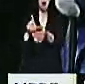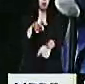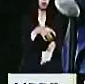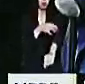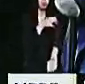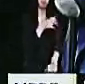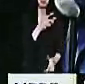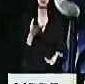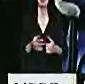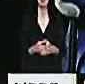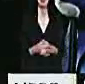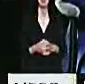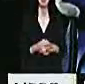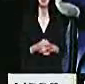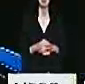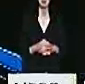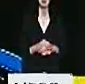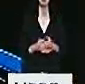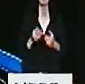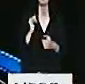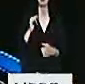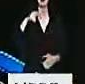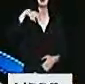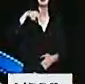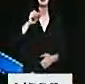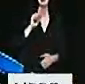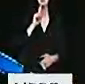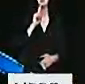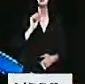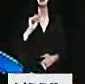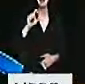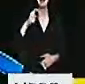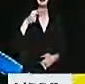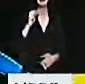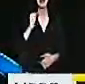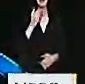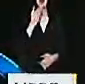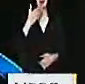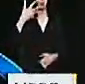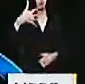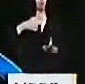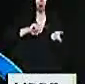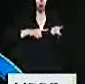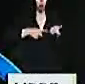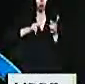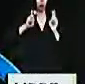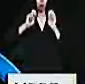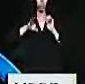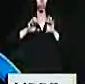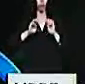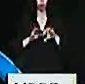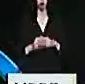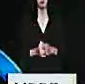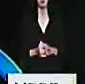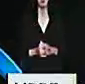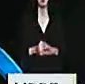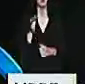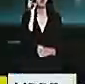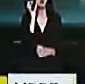más agnóstico dónde están estas personas. Bueno, Natacha, en el ámbito de la educación, me imagino que la tecnología ha jugado un rol clave también en eso, ¿no?